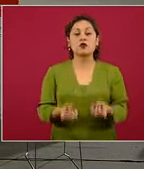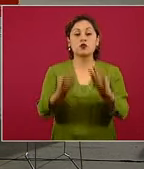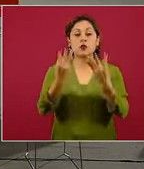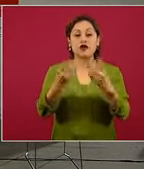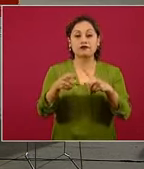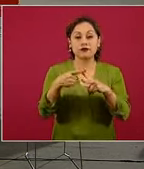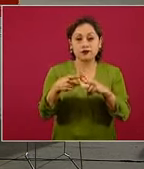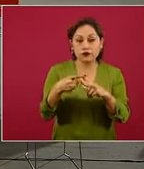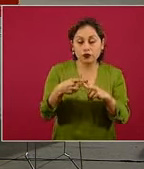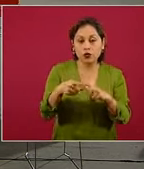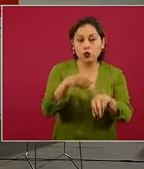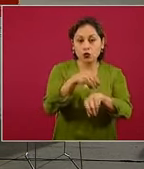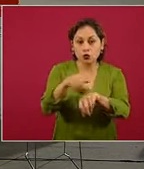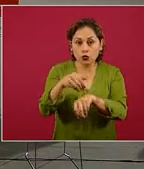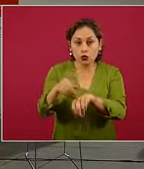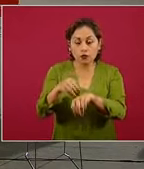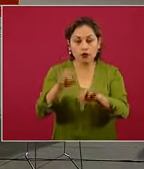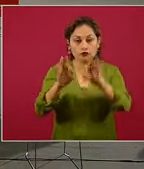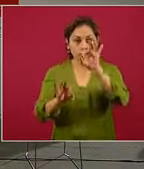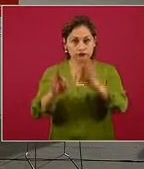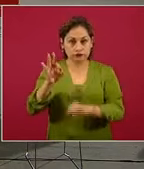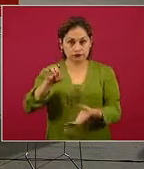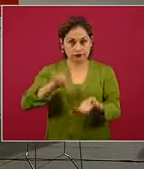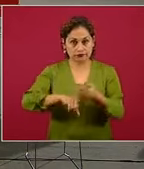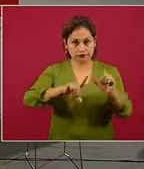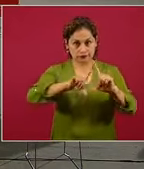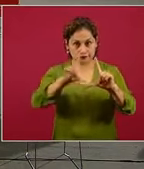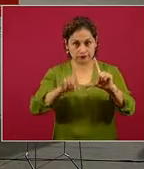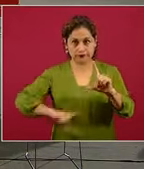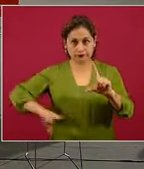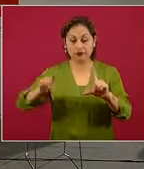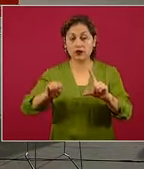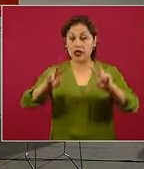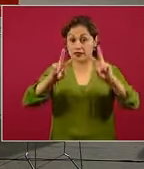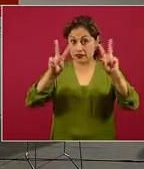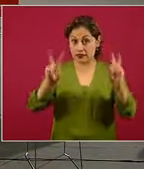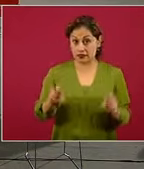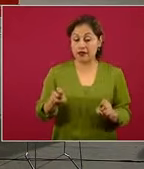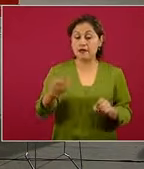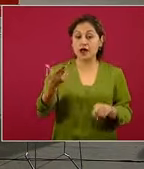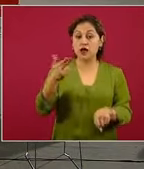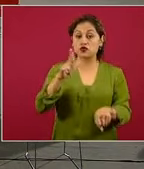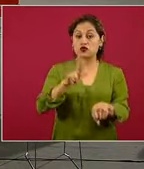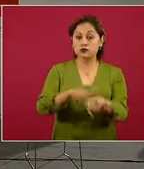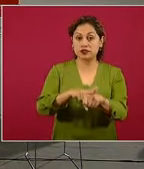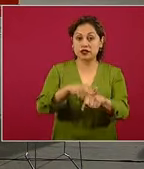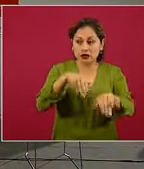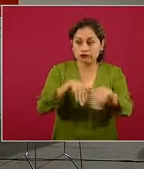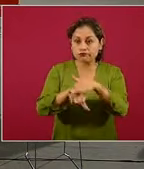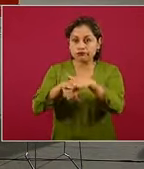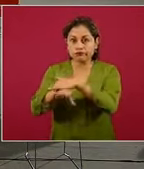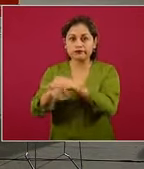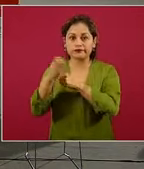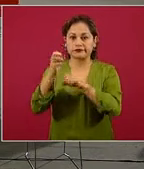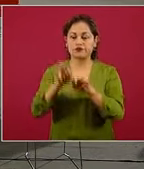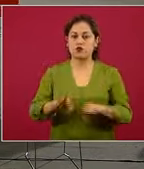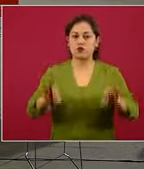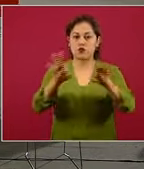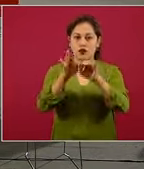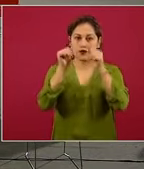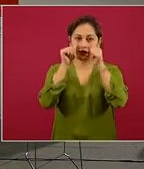nacionales, la ocupación hospitalaria, que es muy importante monitorear, y algunos de los indicadores